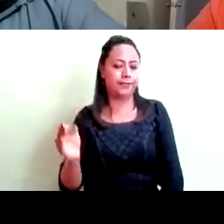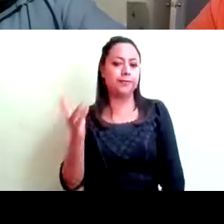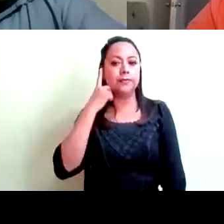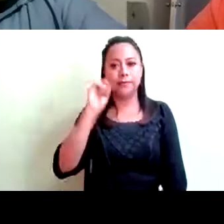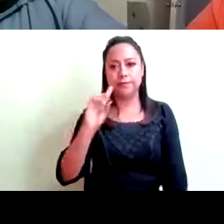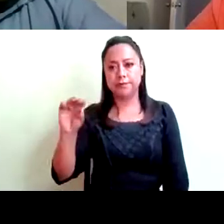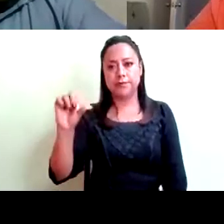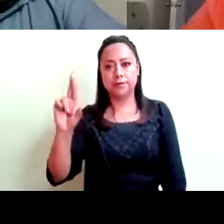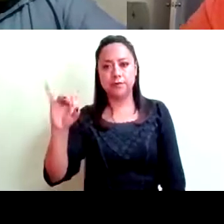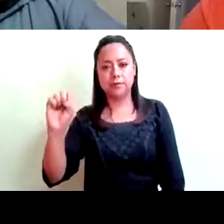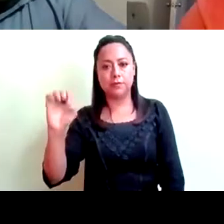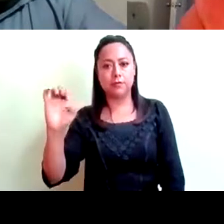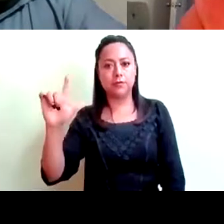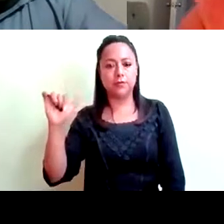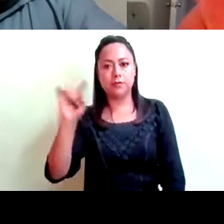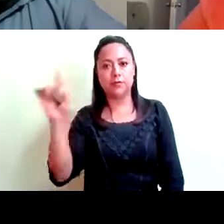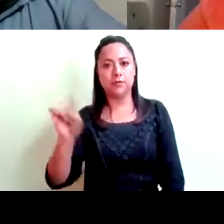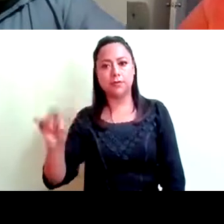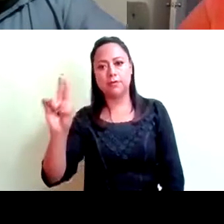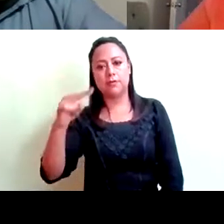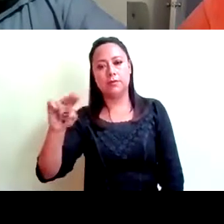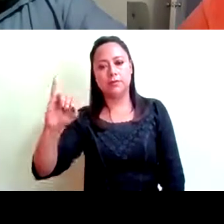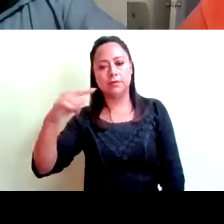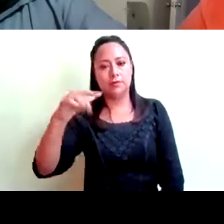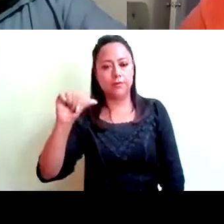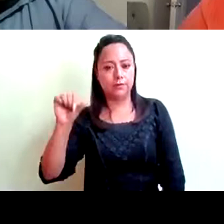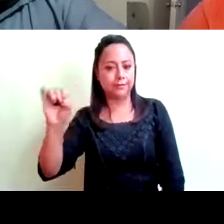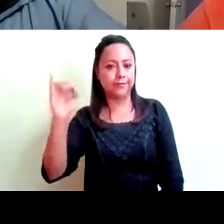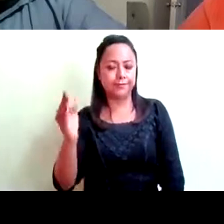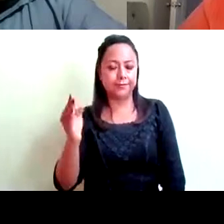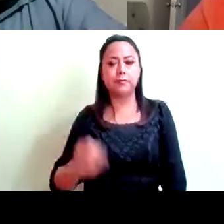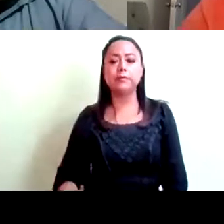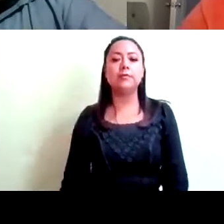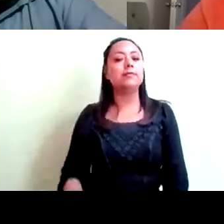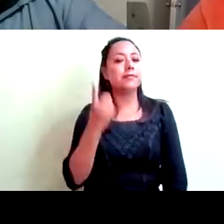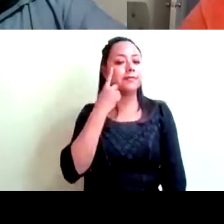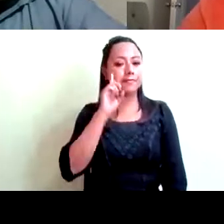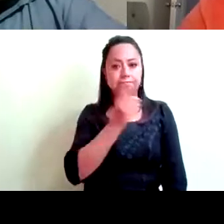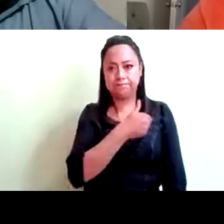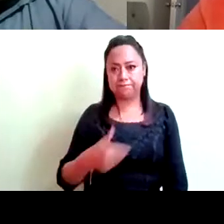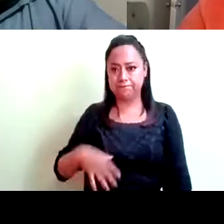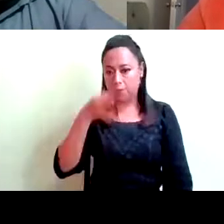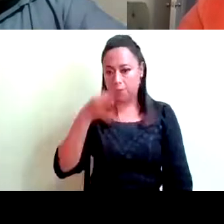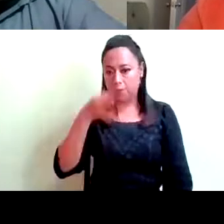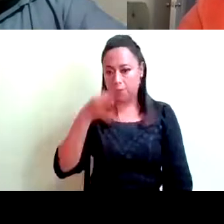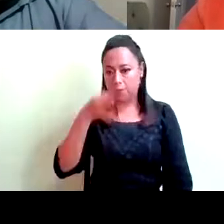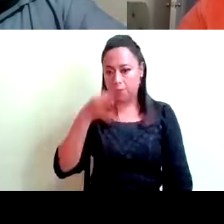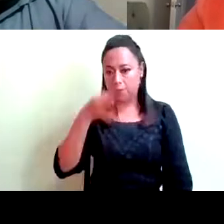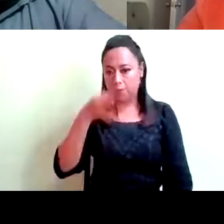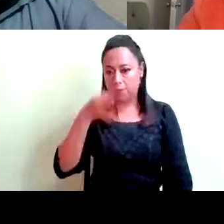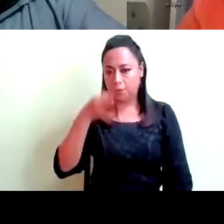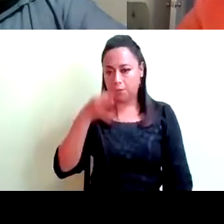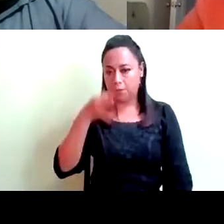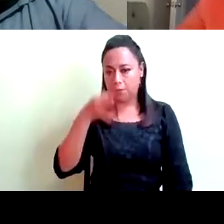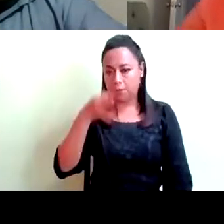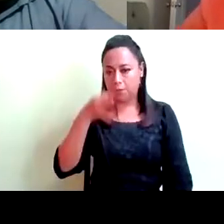Cerón. Marisela Zúñiga, a favor. Muchas gracias, diputada. Diputada presidenta, le informo que hay 5 votos a favor, 0 votos